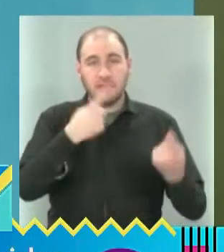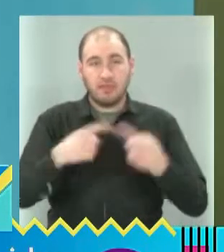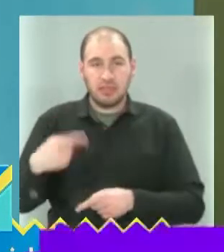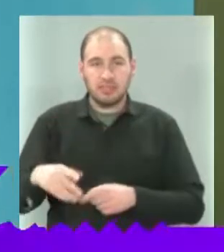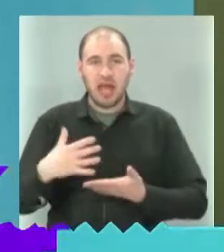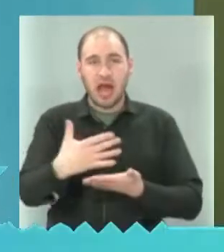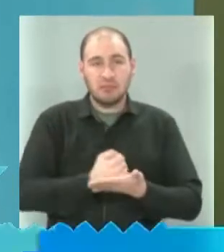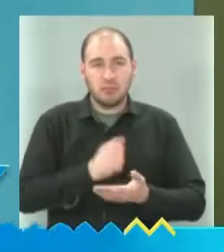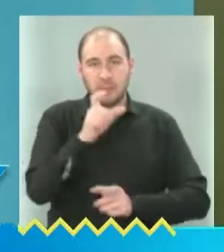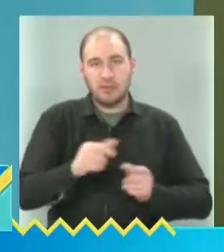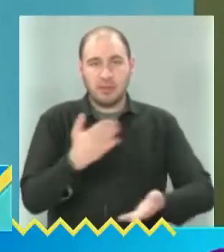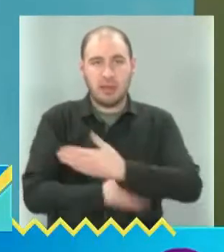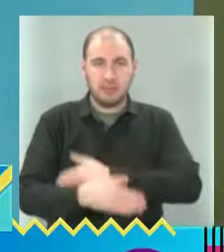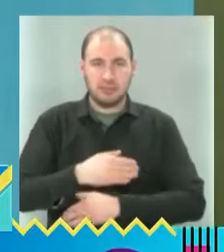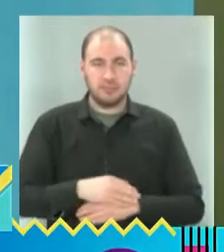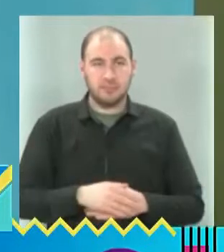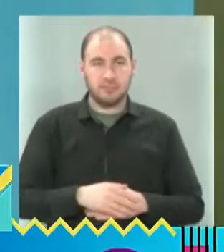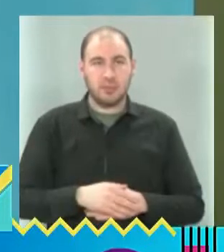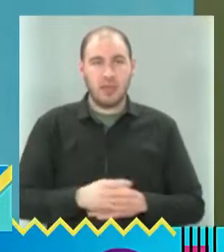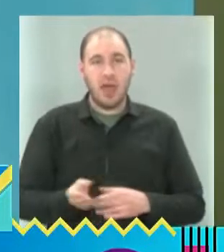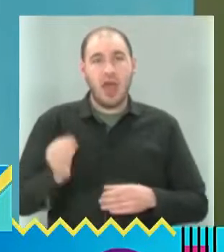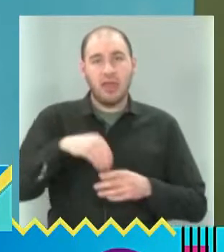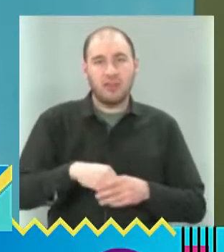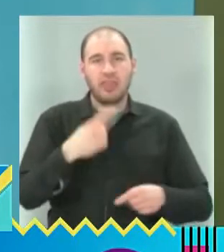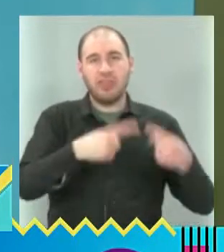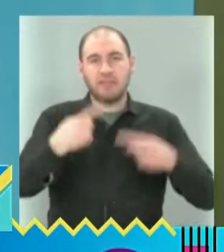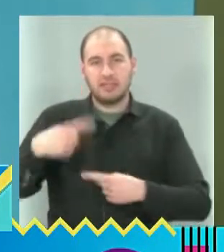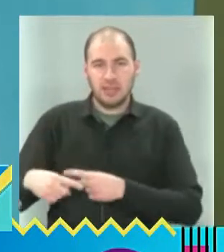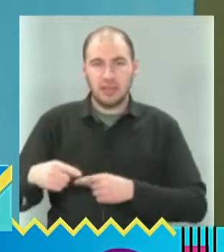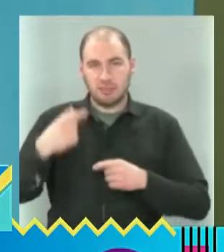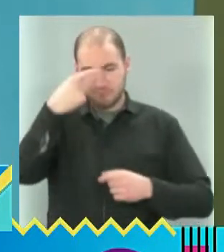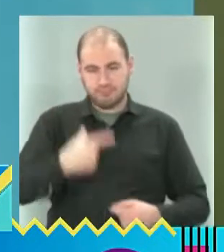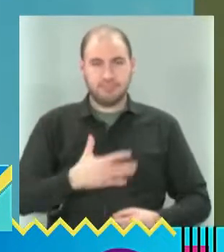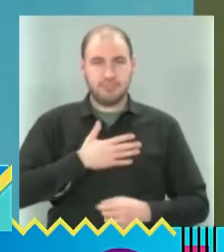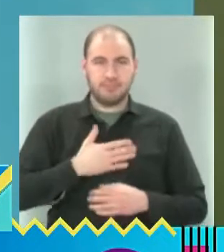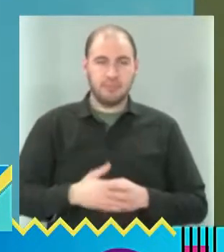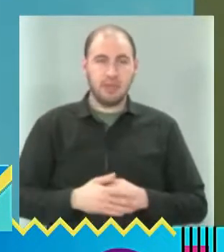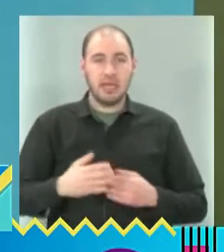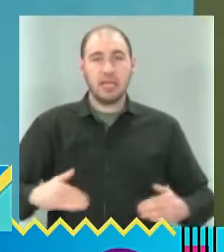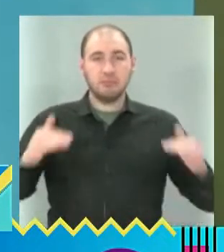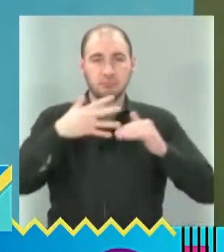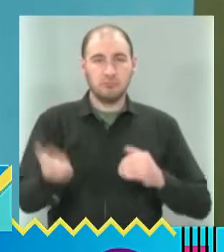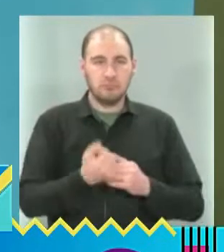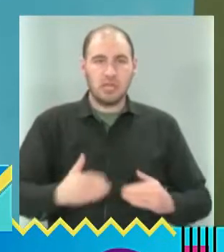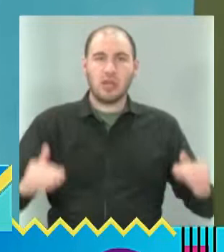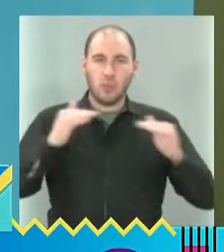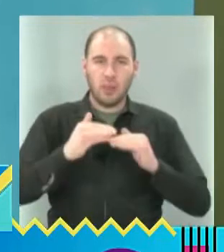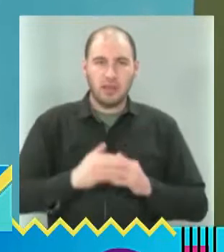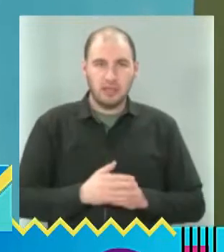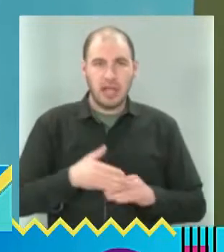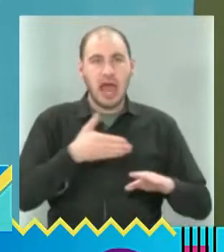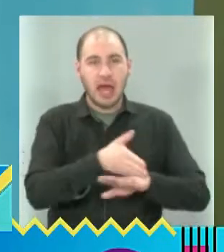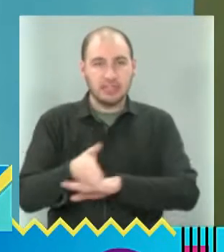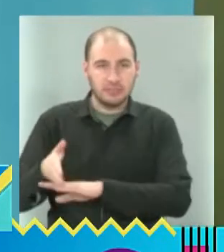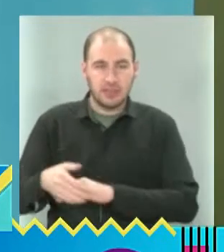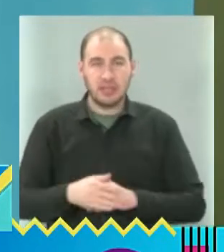y la aceptación de las personas con discapacidad como parte de la diversidad y la condición humana, la igualdad de oportunidades, la